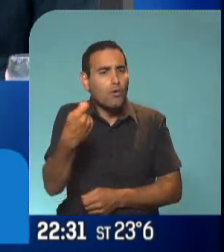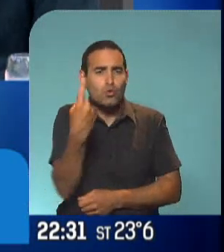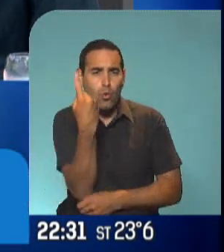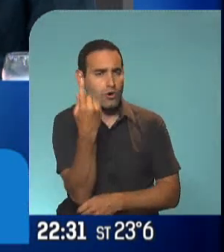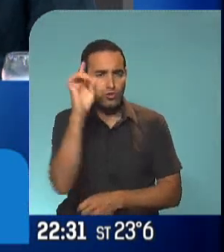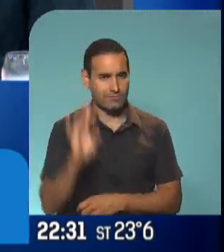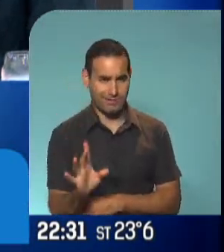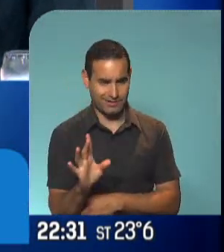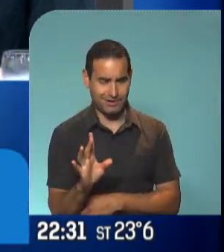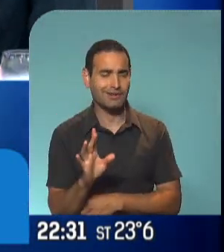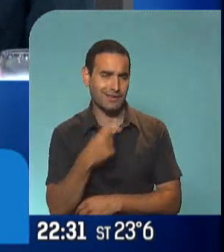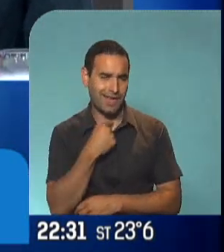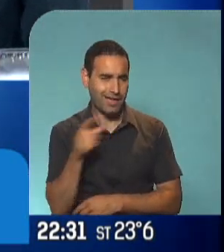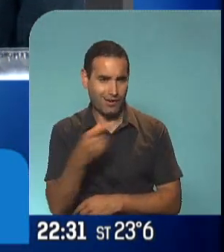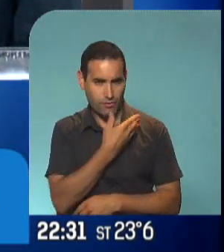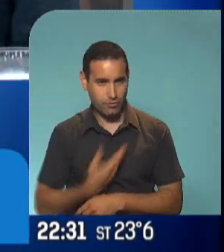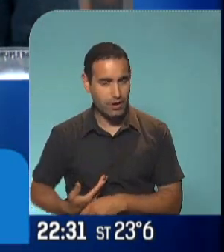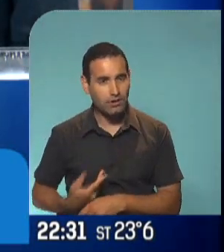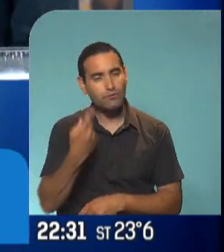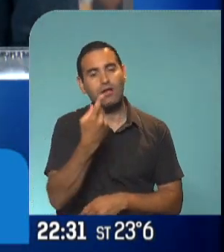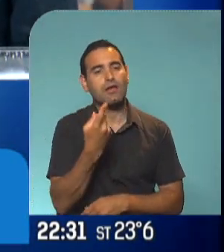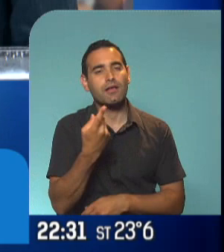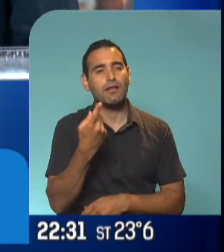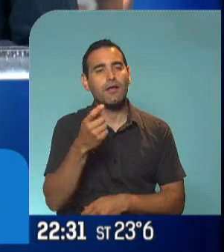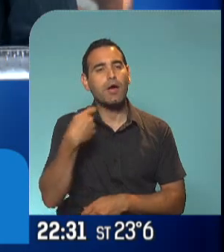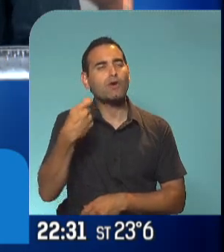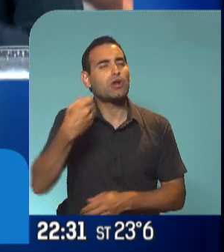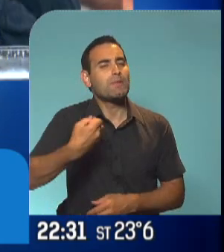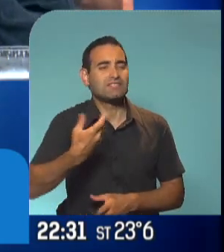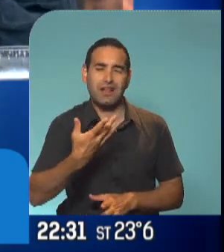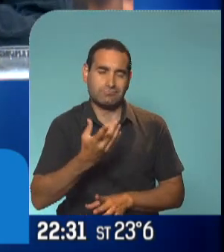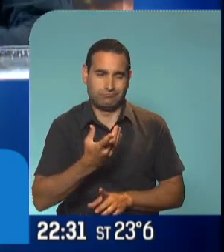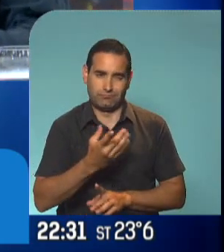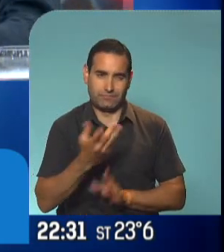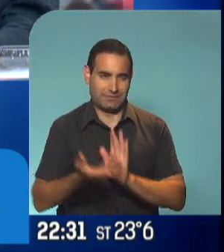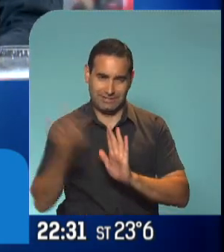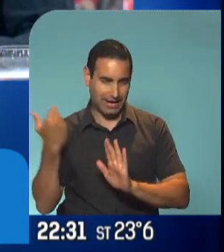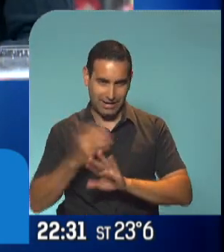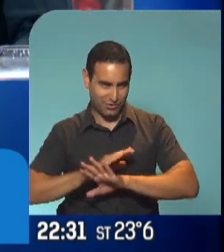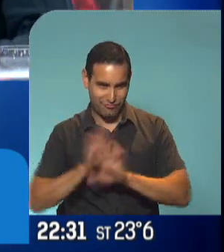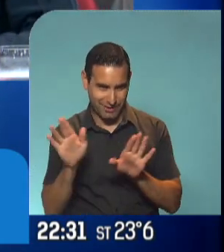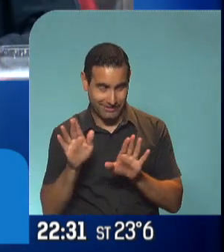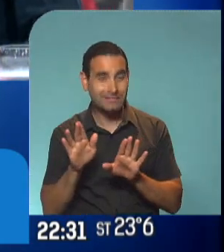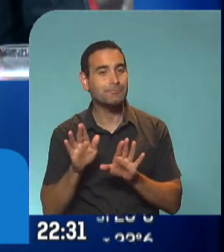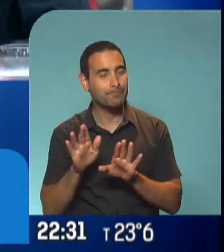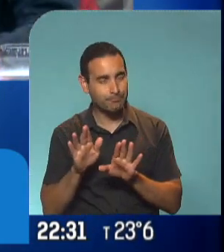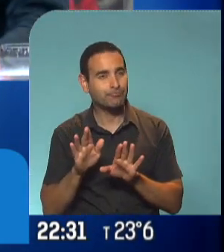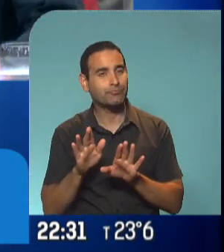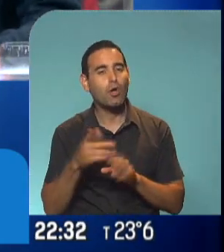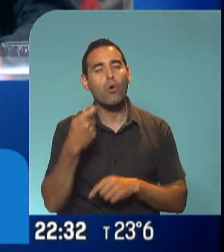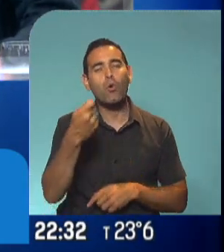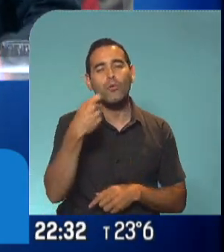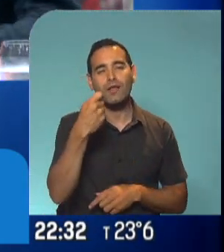donde se anulen los beneficios de lo que se denominan regímenes especiales, que serían los